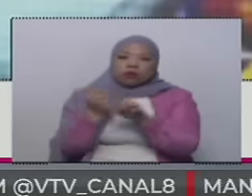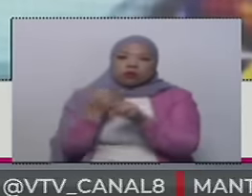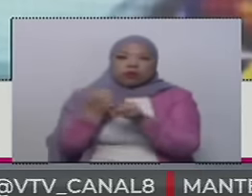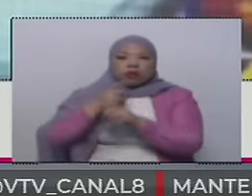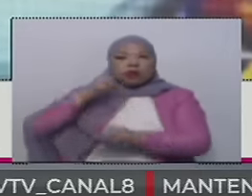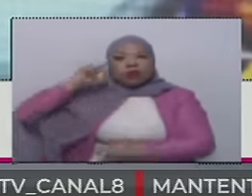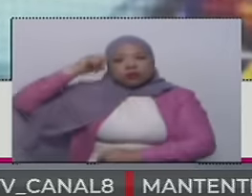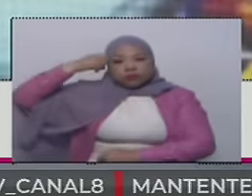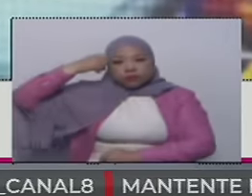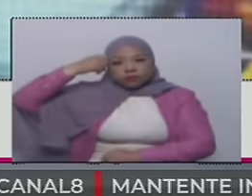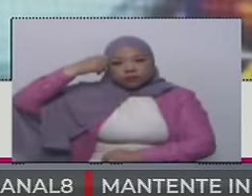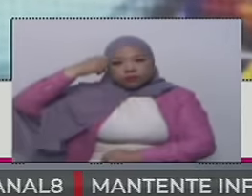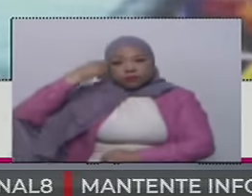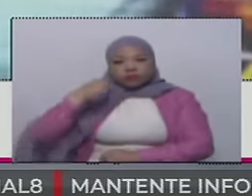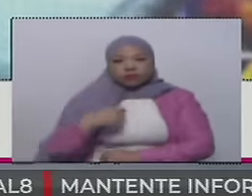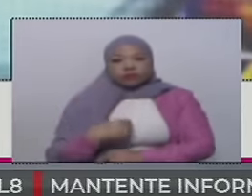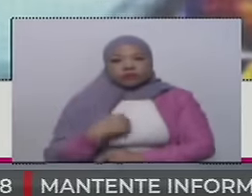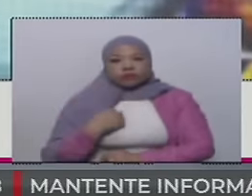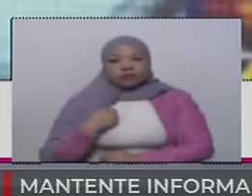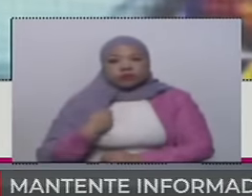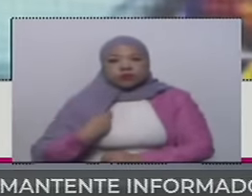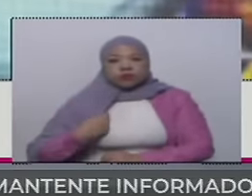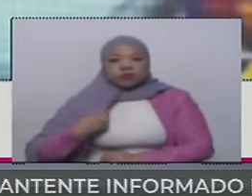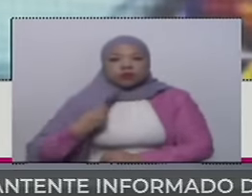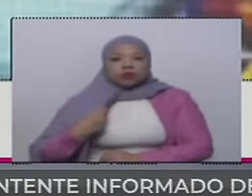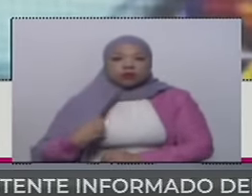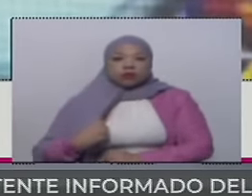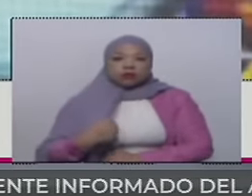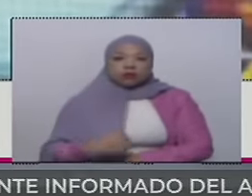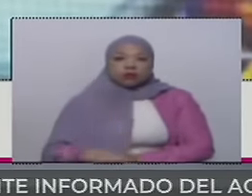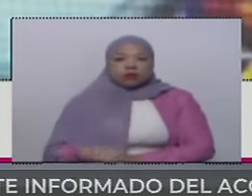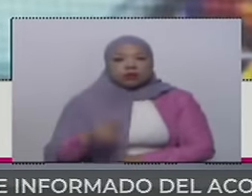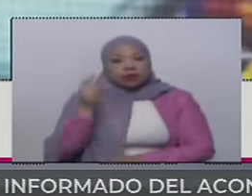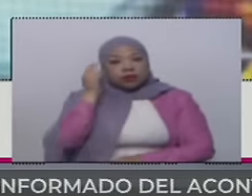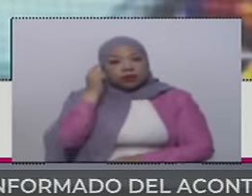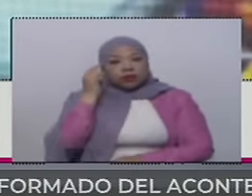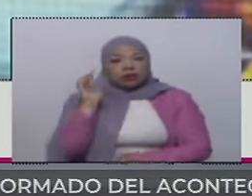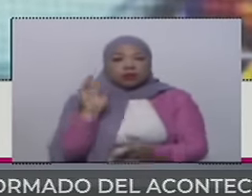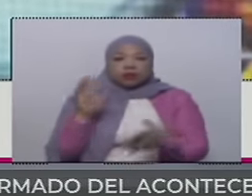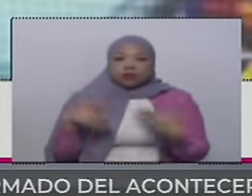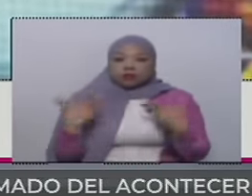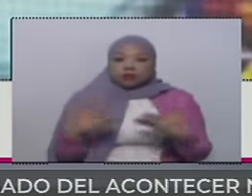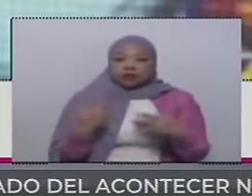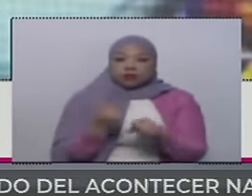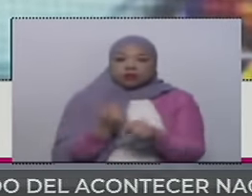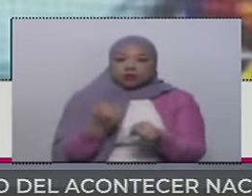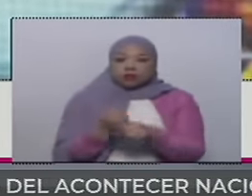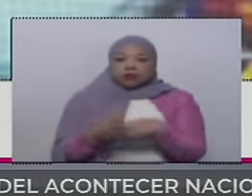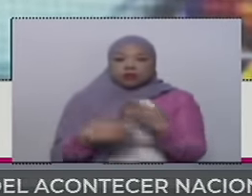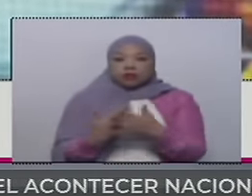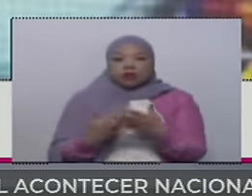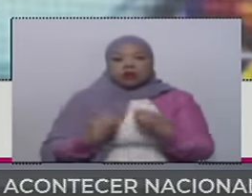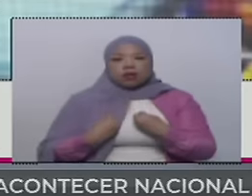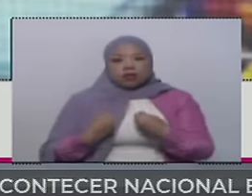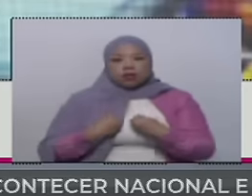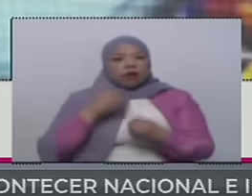recordando y celebrando, celebrando la vida. Una